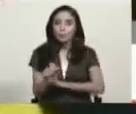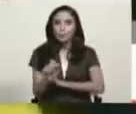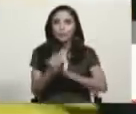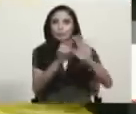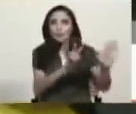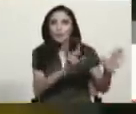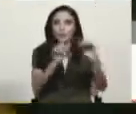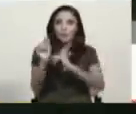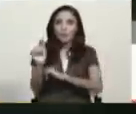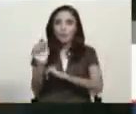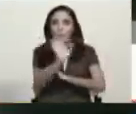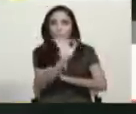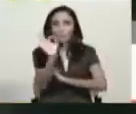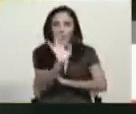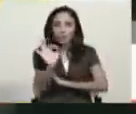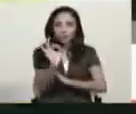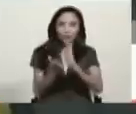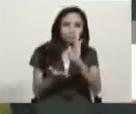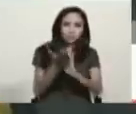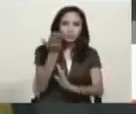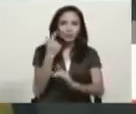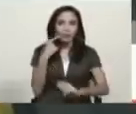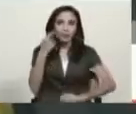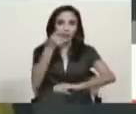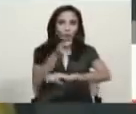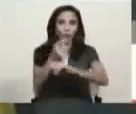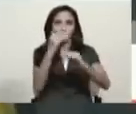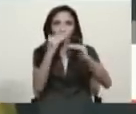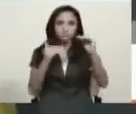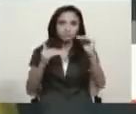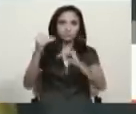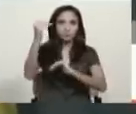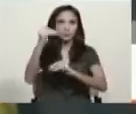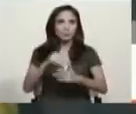9.71 con el grado de summa cum